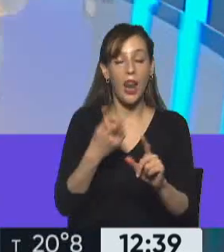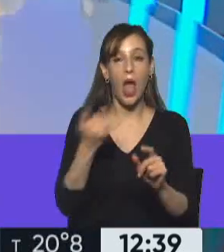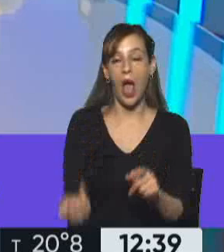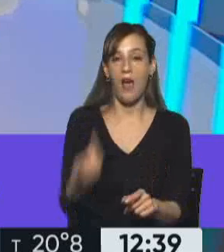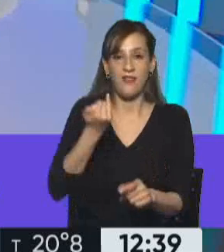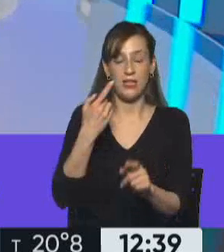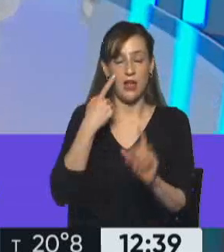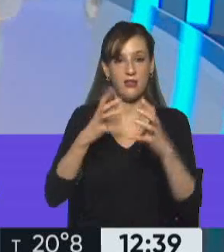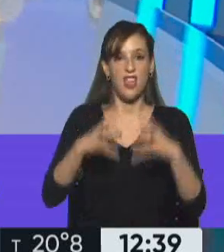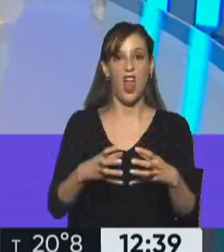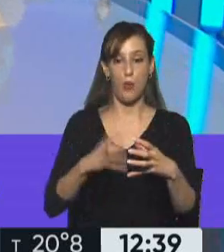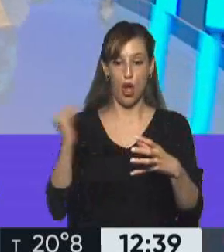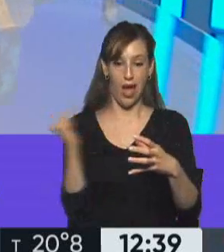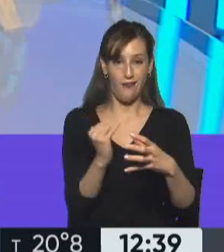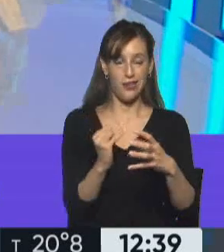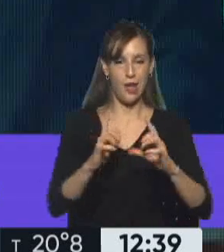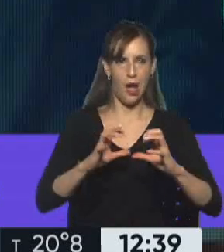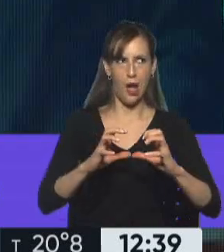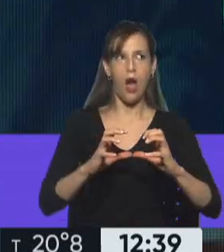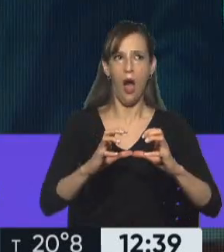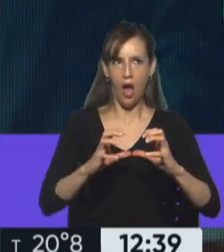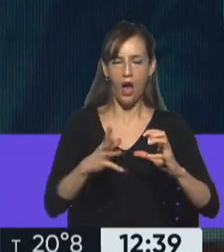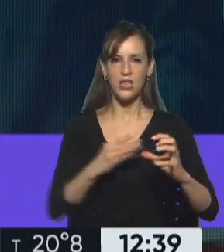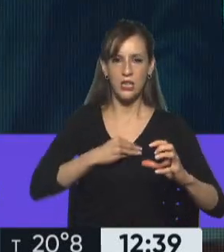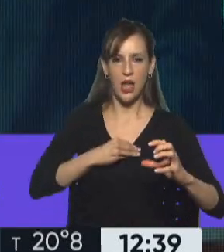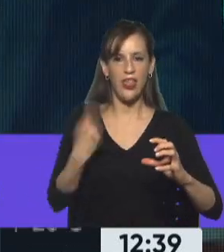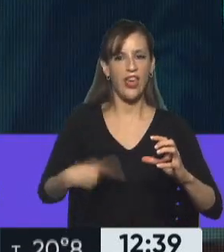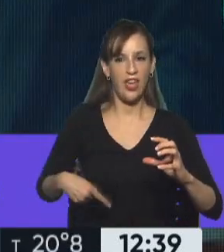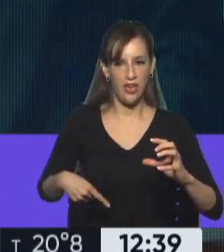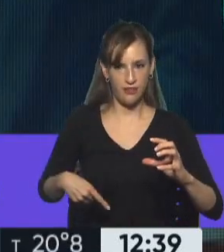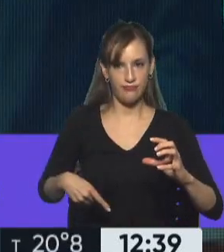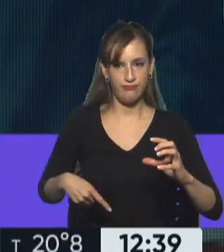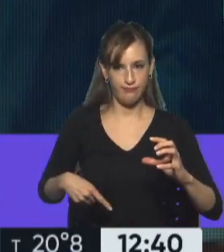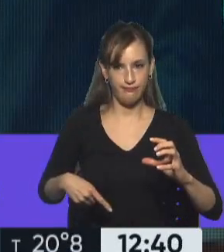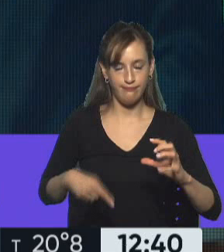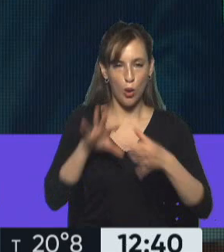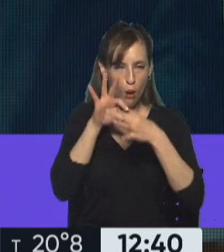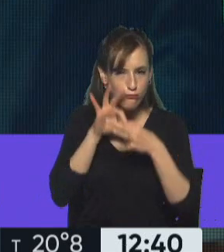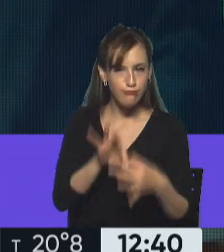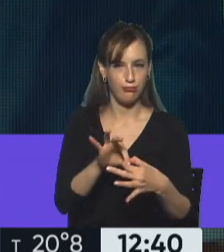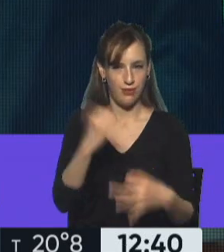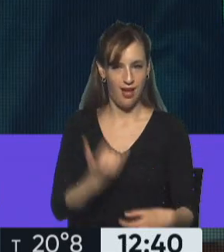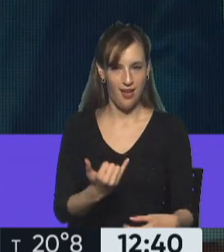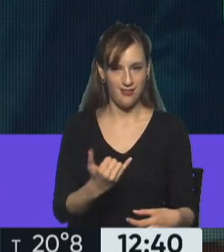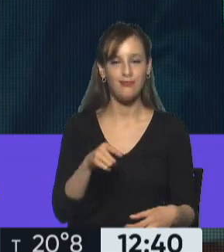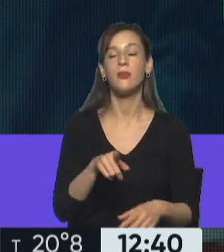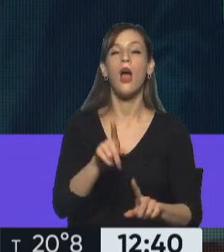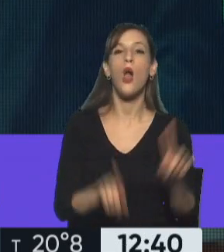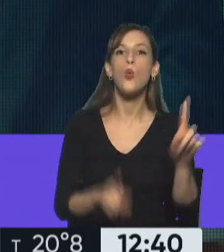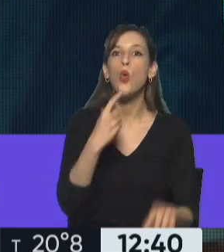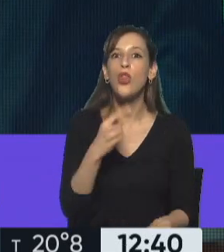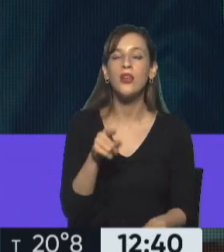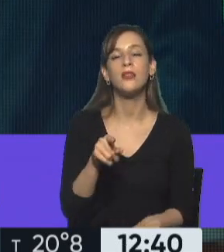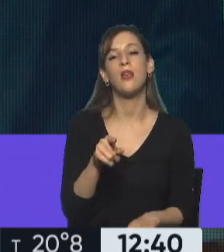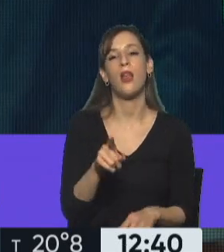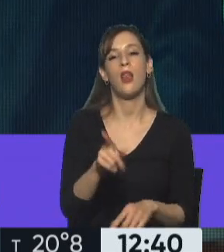cerebro si estamos sintiendo estas sensaciones no es cierto por eso hay quienes dicen que estos